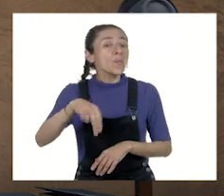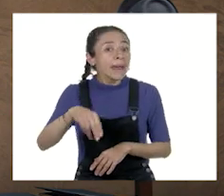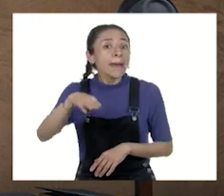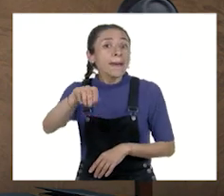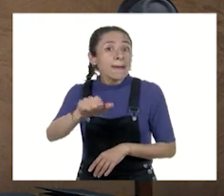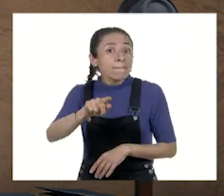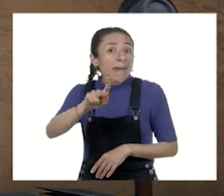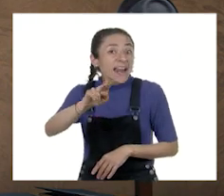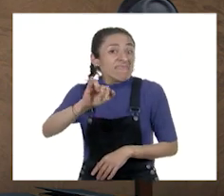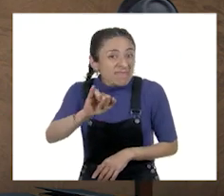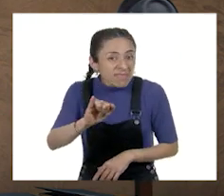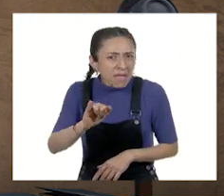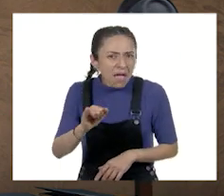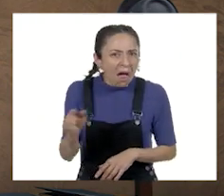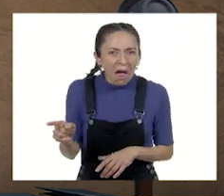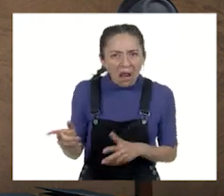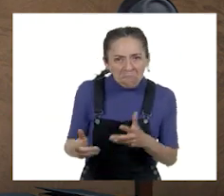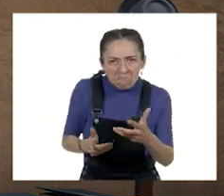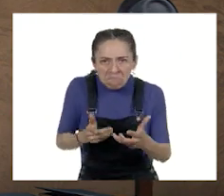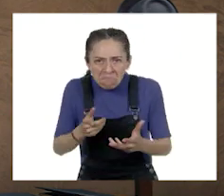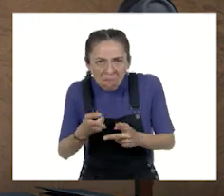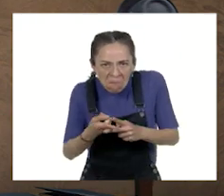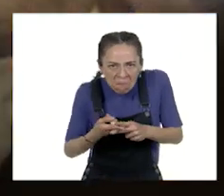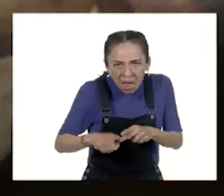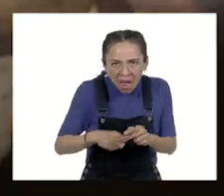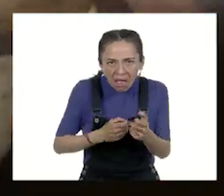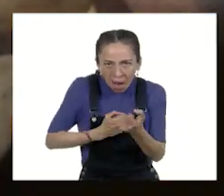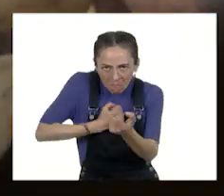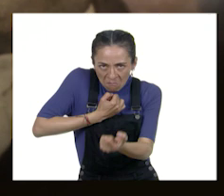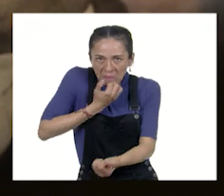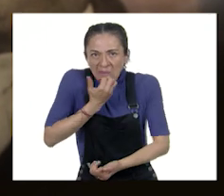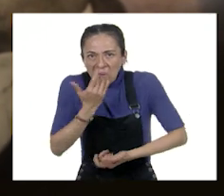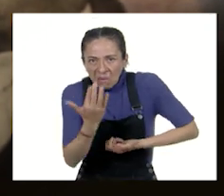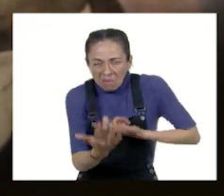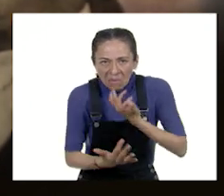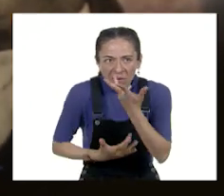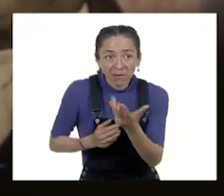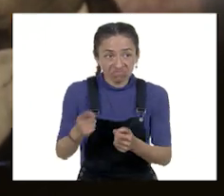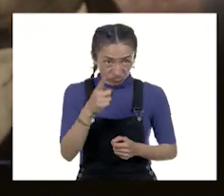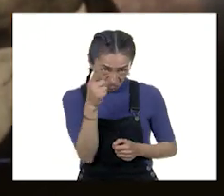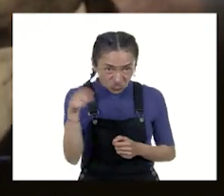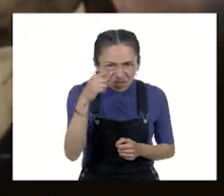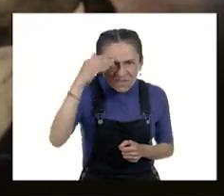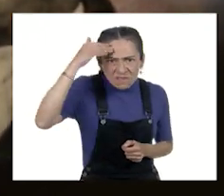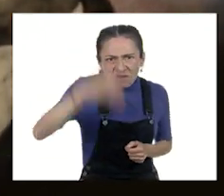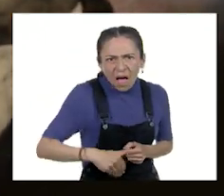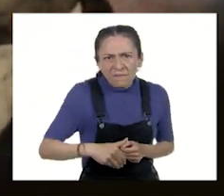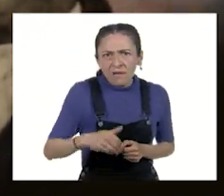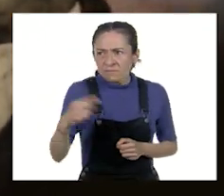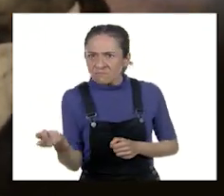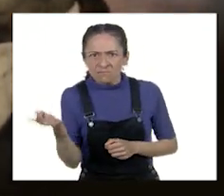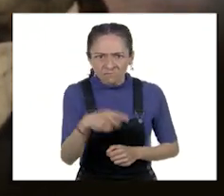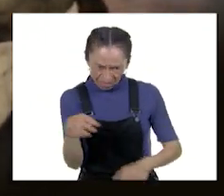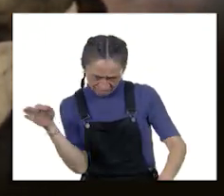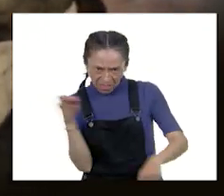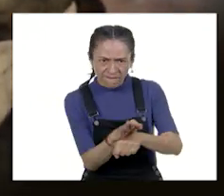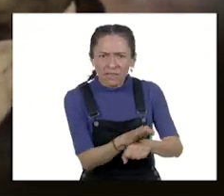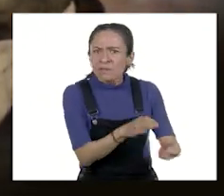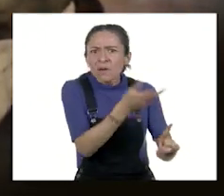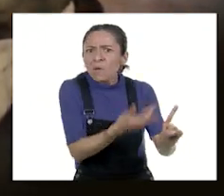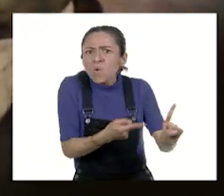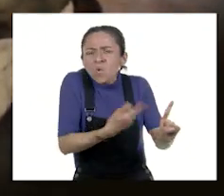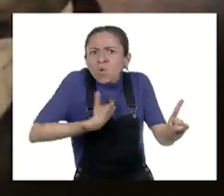la chancleta y que empieza a pepitar. Ustedes saben que quien sale a defender a otro a quien no conoce es